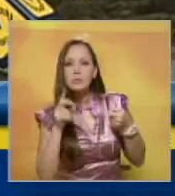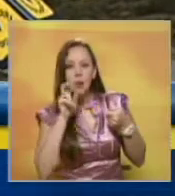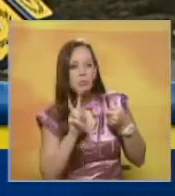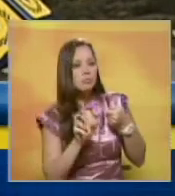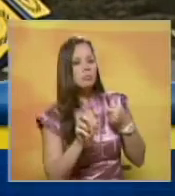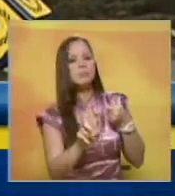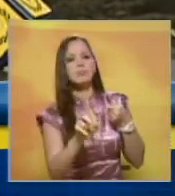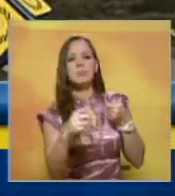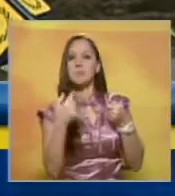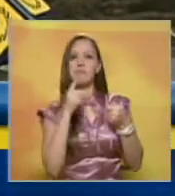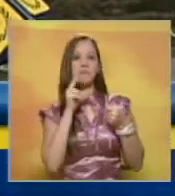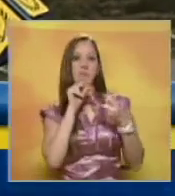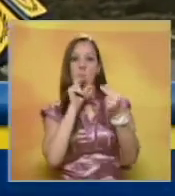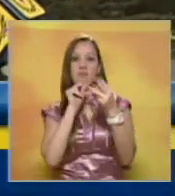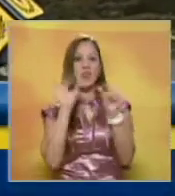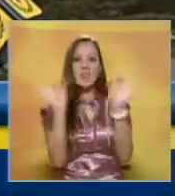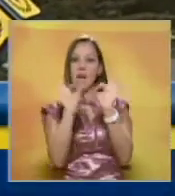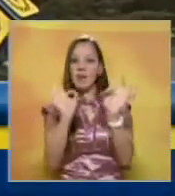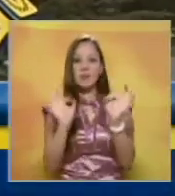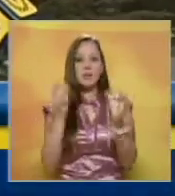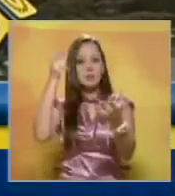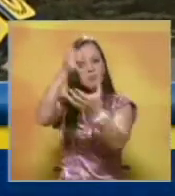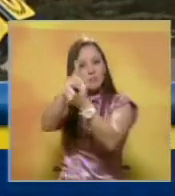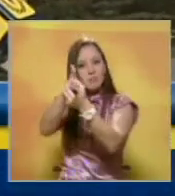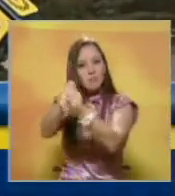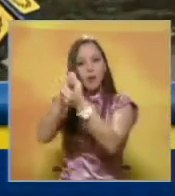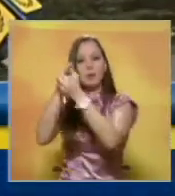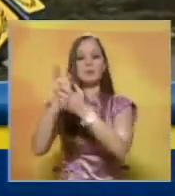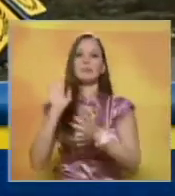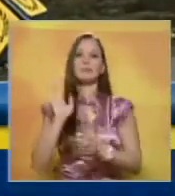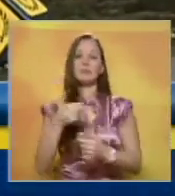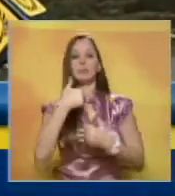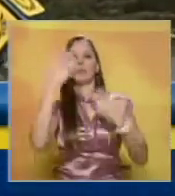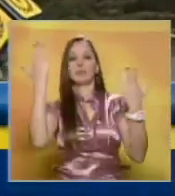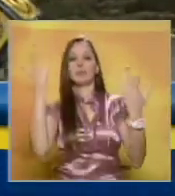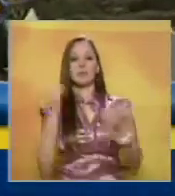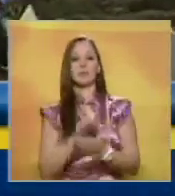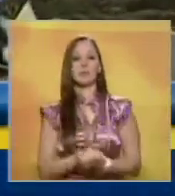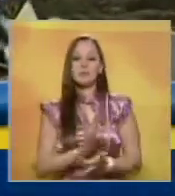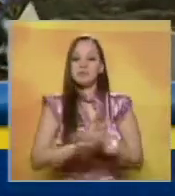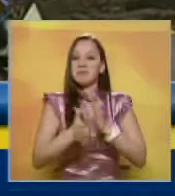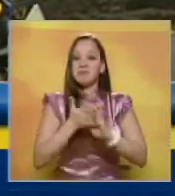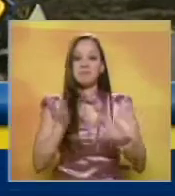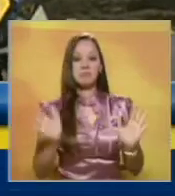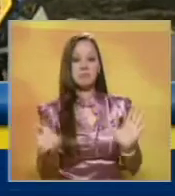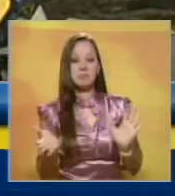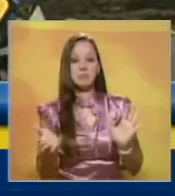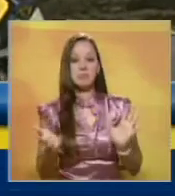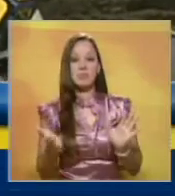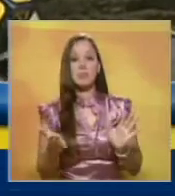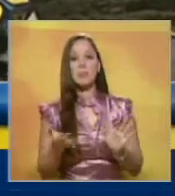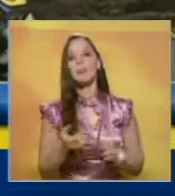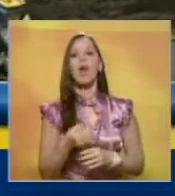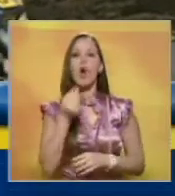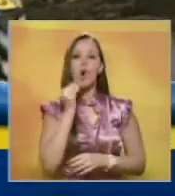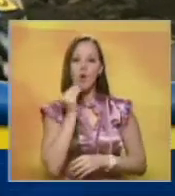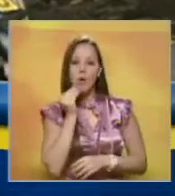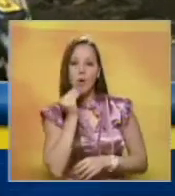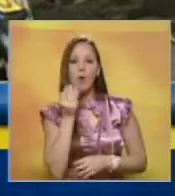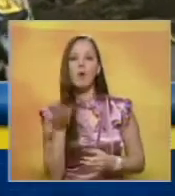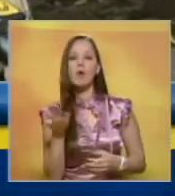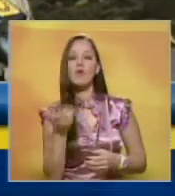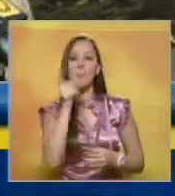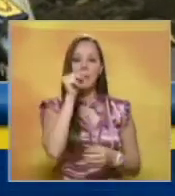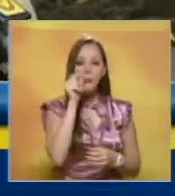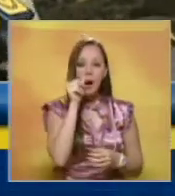sí, sin mediar palabra le disparó. Hasta ahí. No, es un joven,